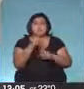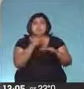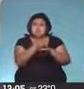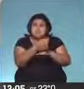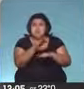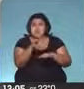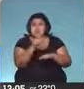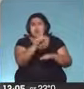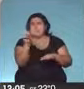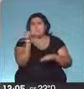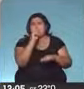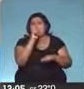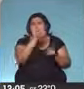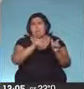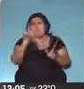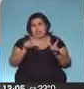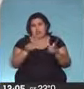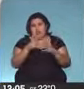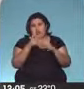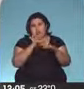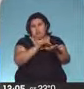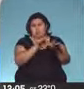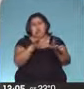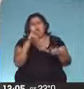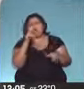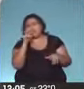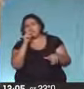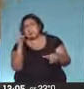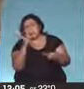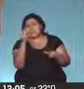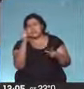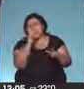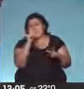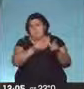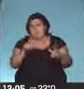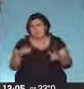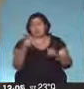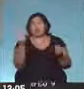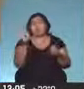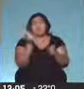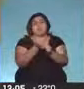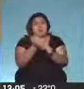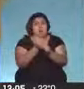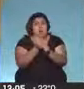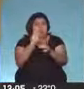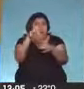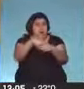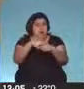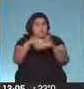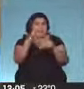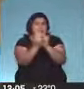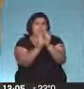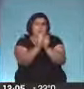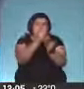de 100.000 personas más, aproximadamente entre 80 y 100.000 personas más, que trabajan en la alimentación,